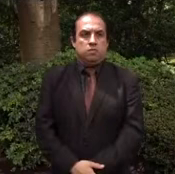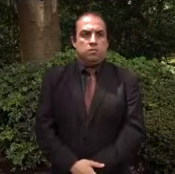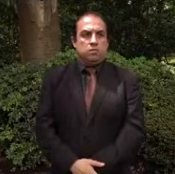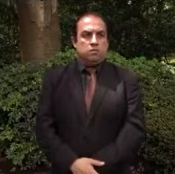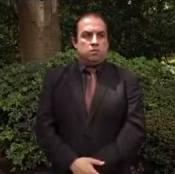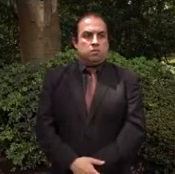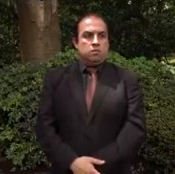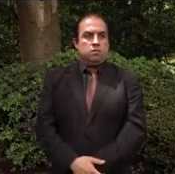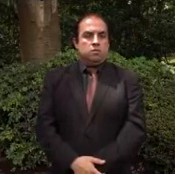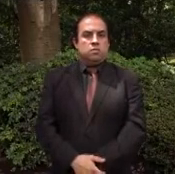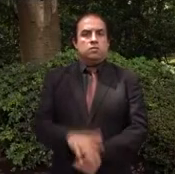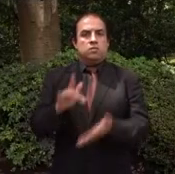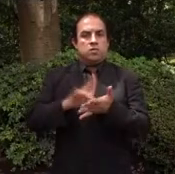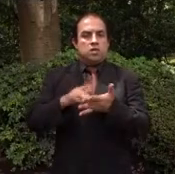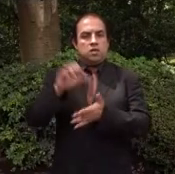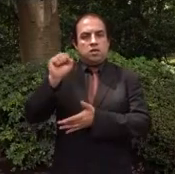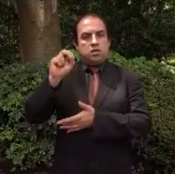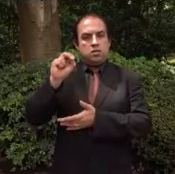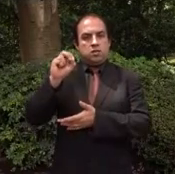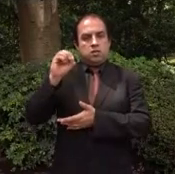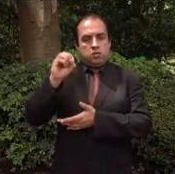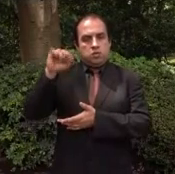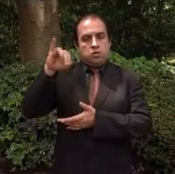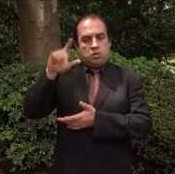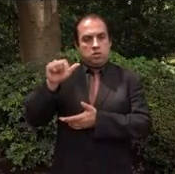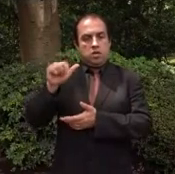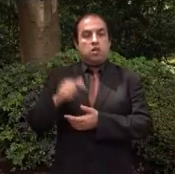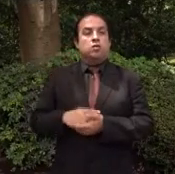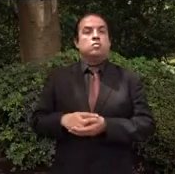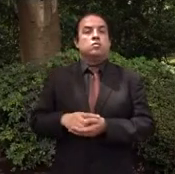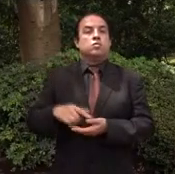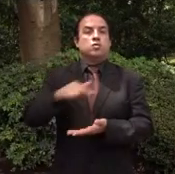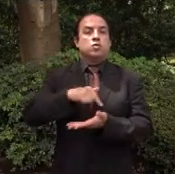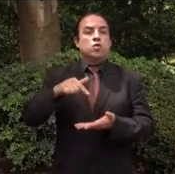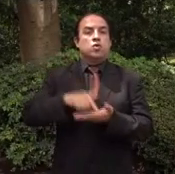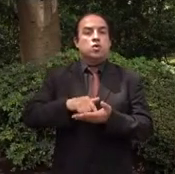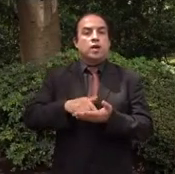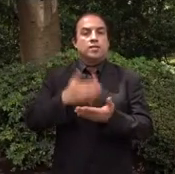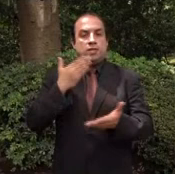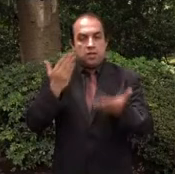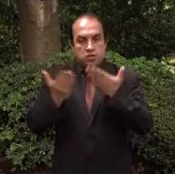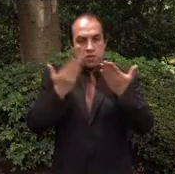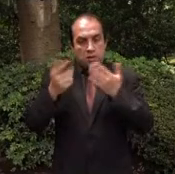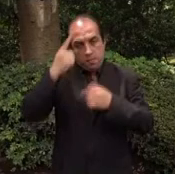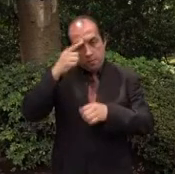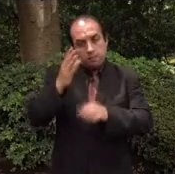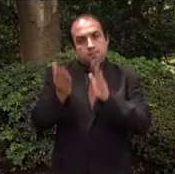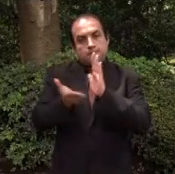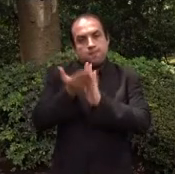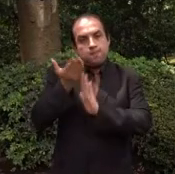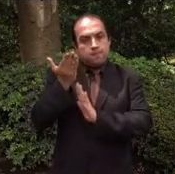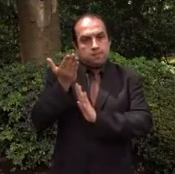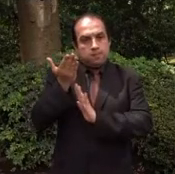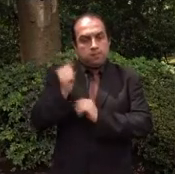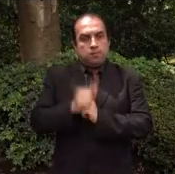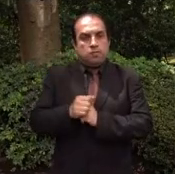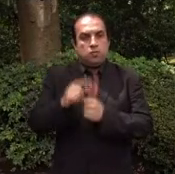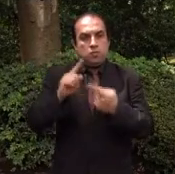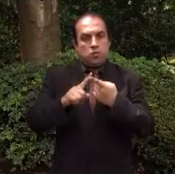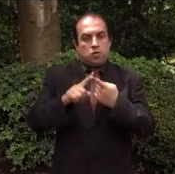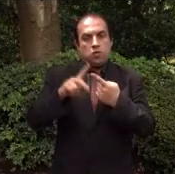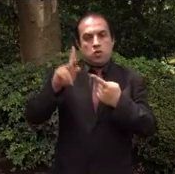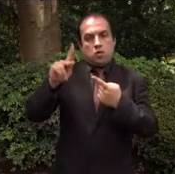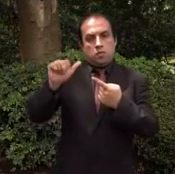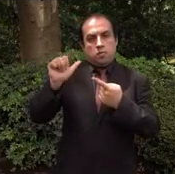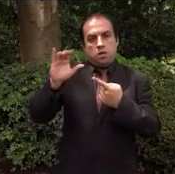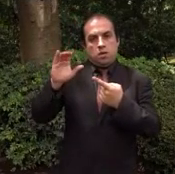Gracias, Sonia. Los espacios que se están estudiando para construcción son el Pabellón